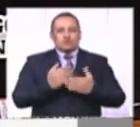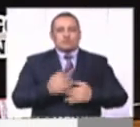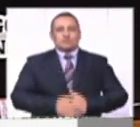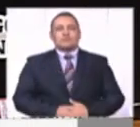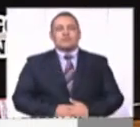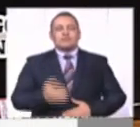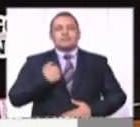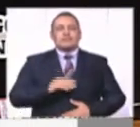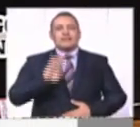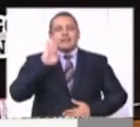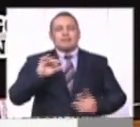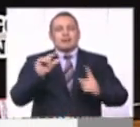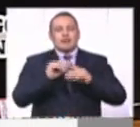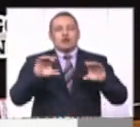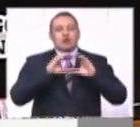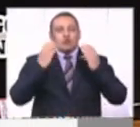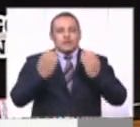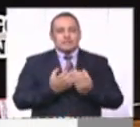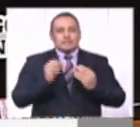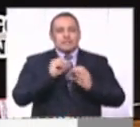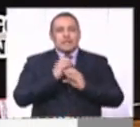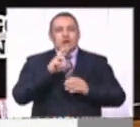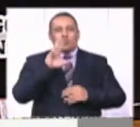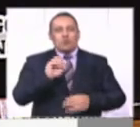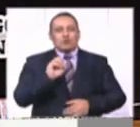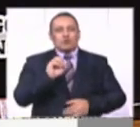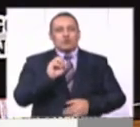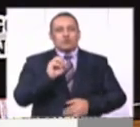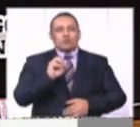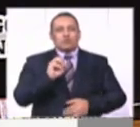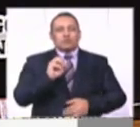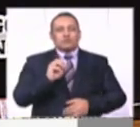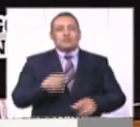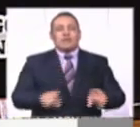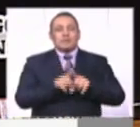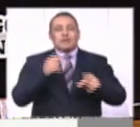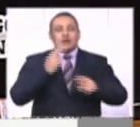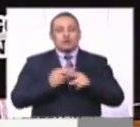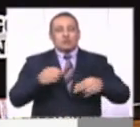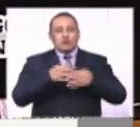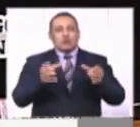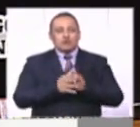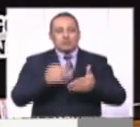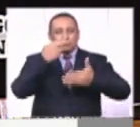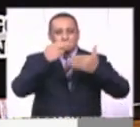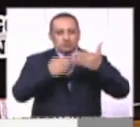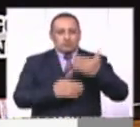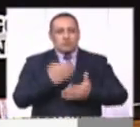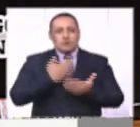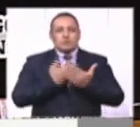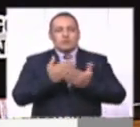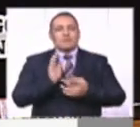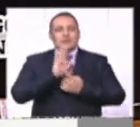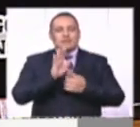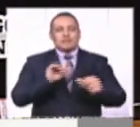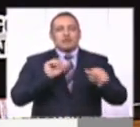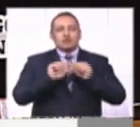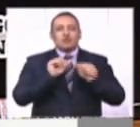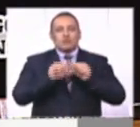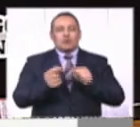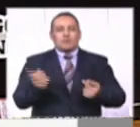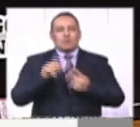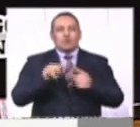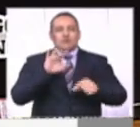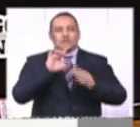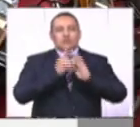tiene la palabra la congresista Agüero Gutiérrez en nombre de sus autores para que fundamente la moción hasta por